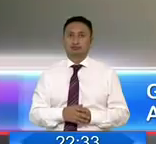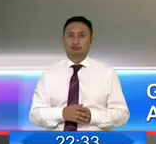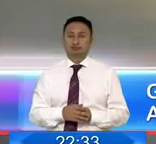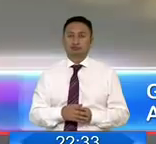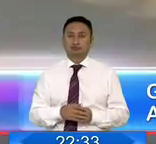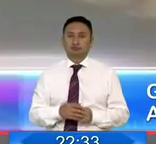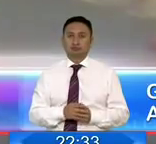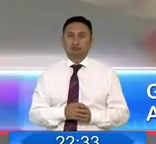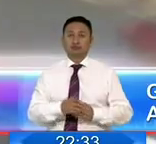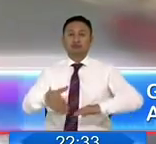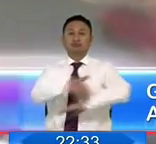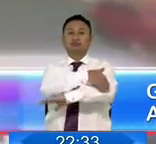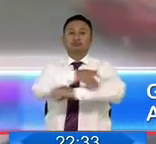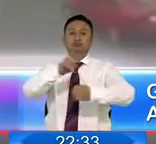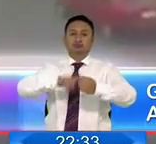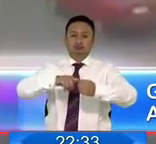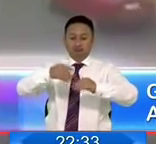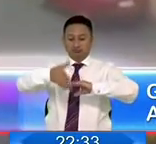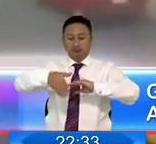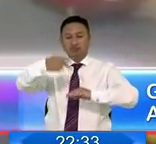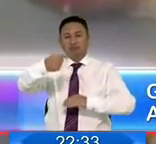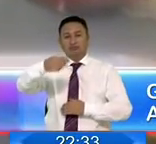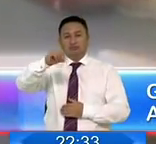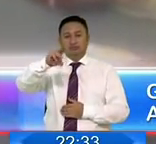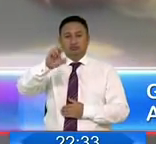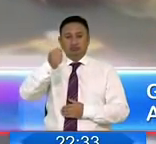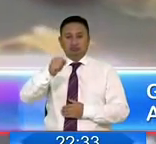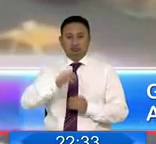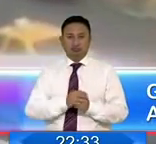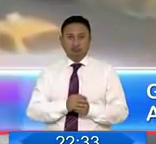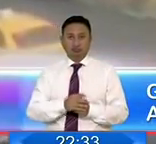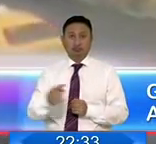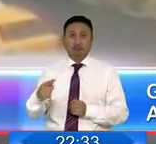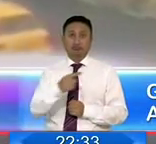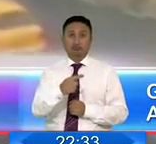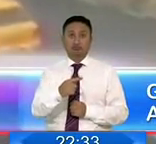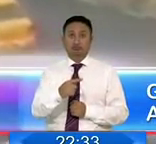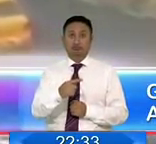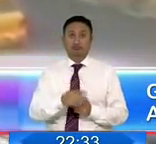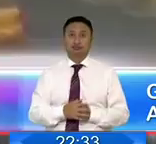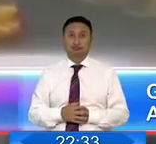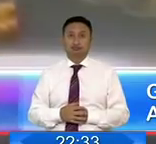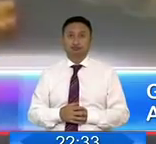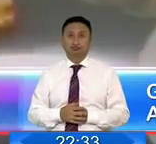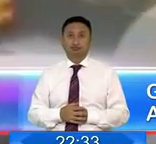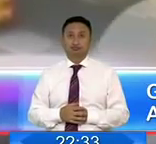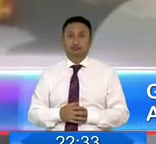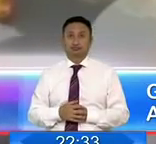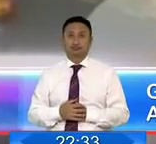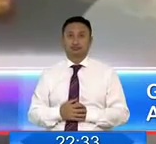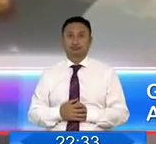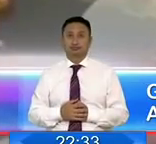En la avenida Quito y la calle Gómez Rendón vemos cómo se da esta situación.